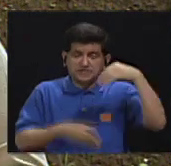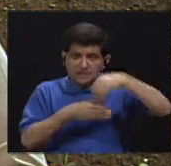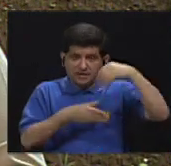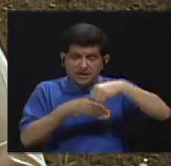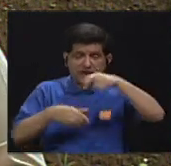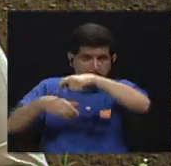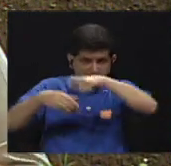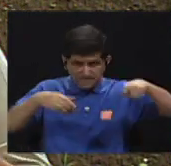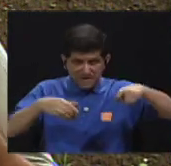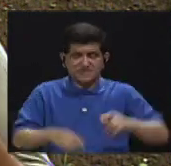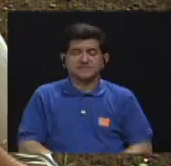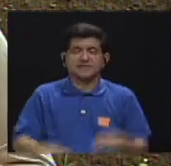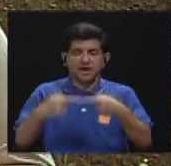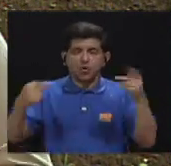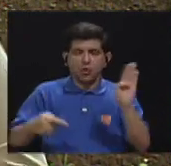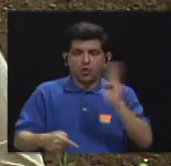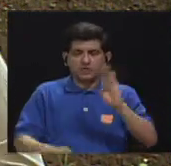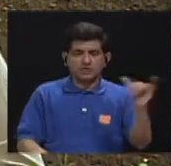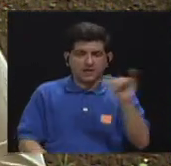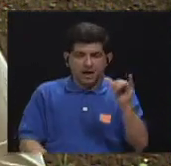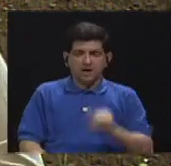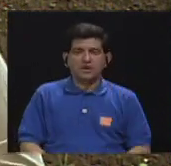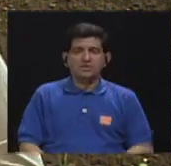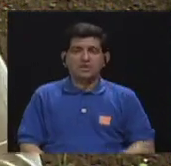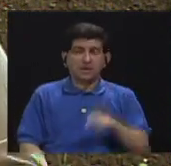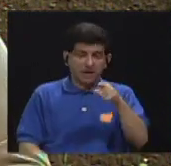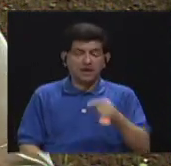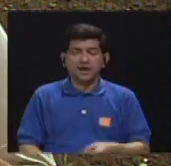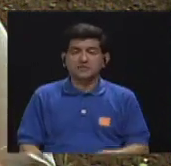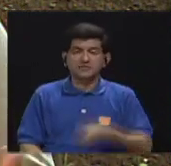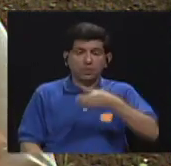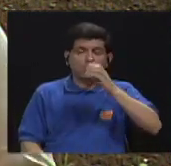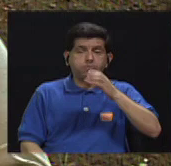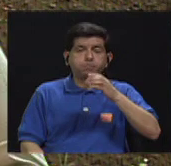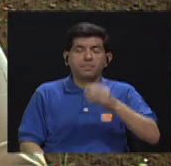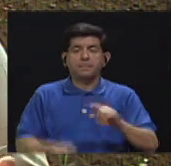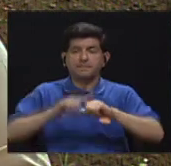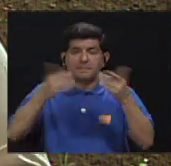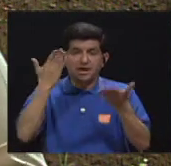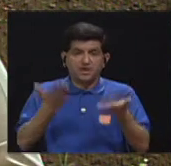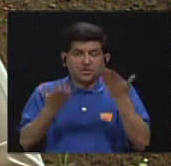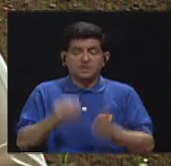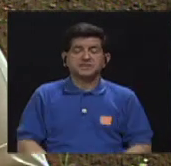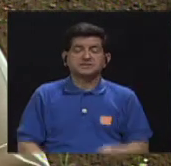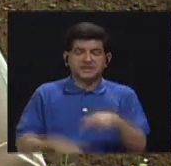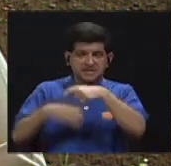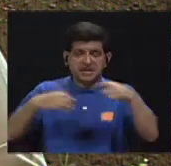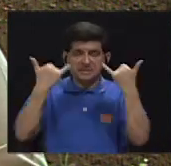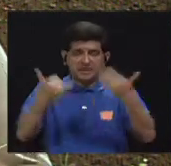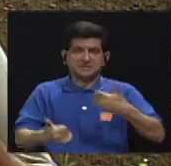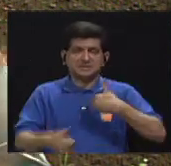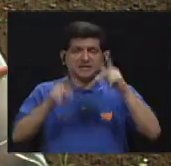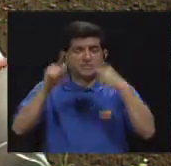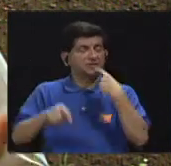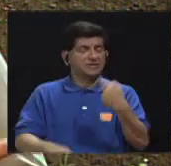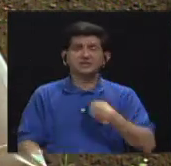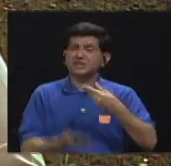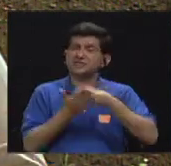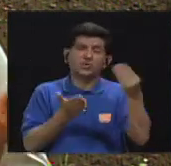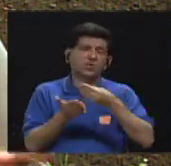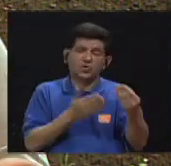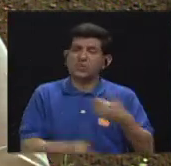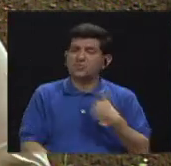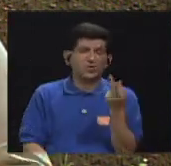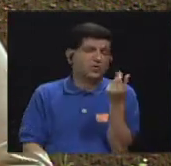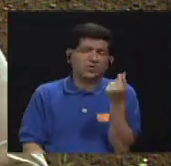elementos antibacteriales que tienen también los enjuagues bucales, pero que ya en la pasta tal vez lo podemos solventar. Porque hay gente que dice, no, es que yo no compro esto